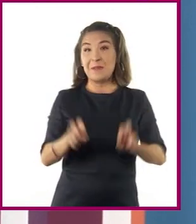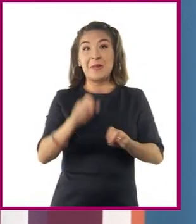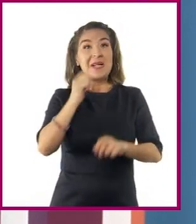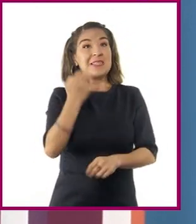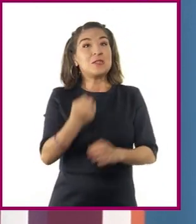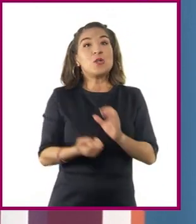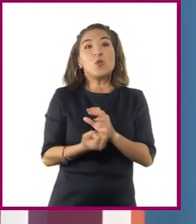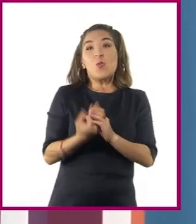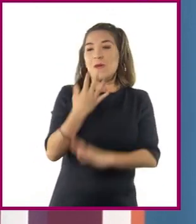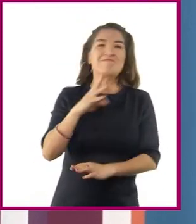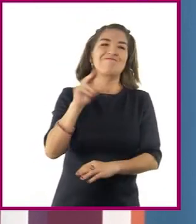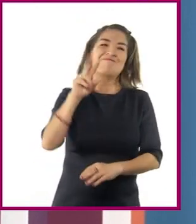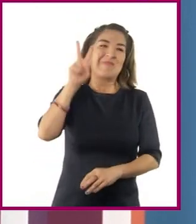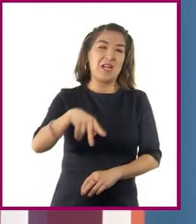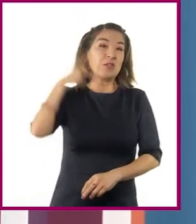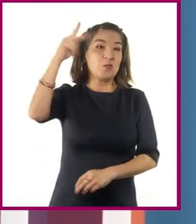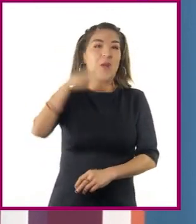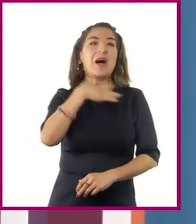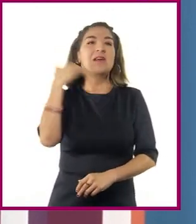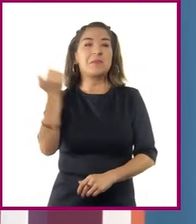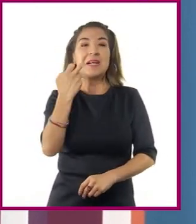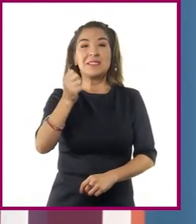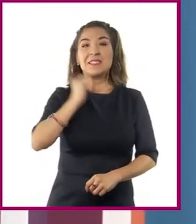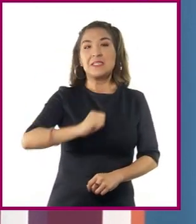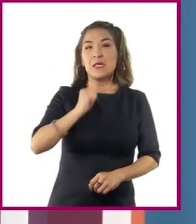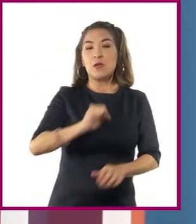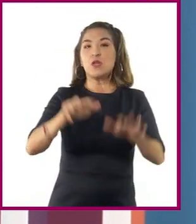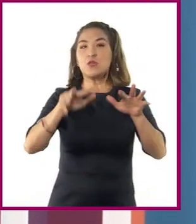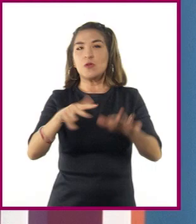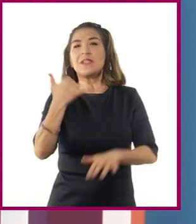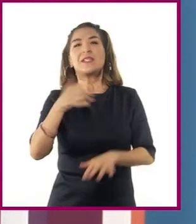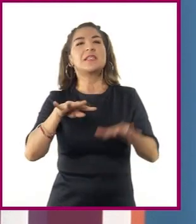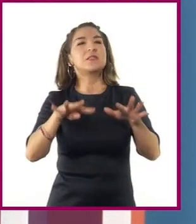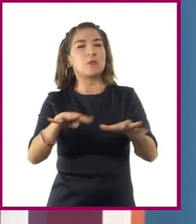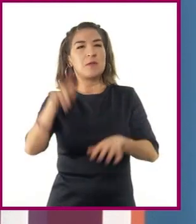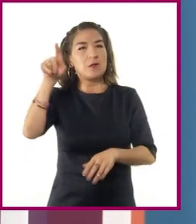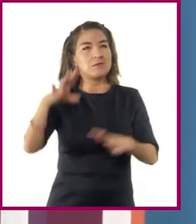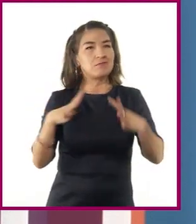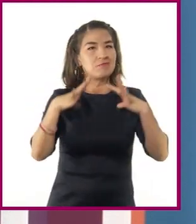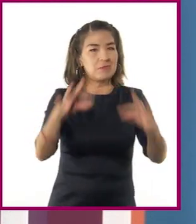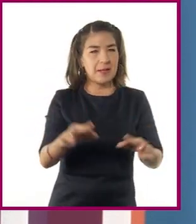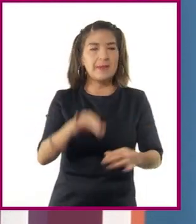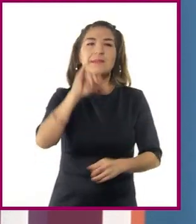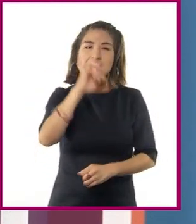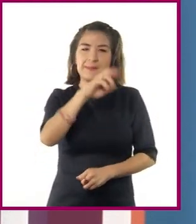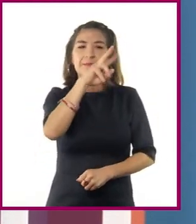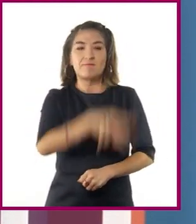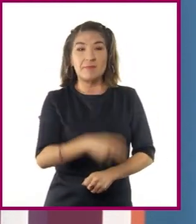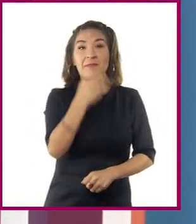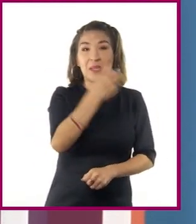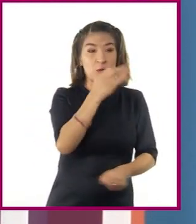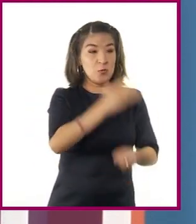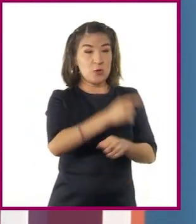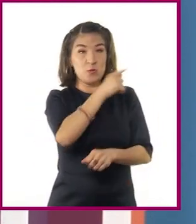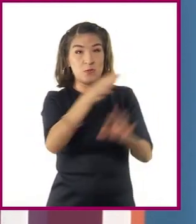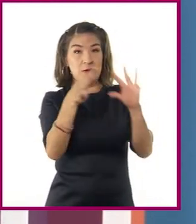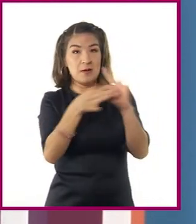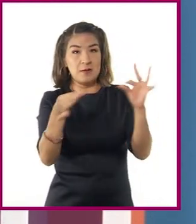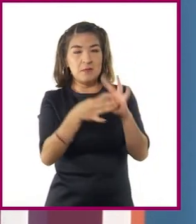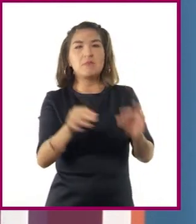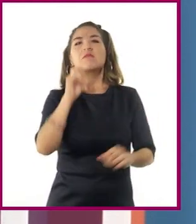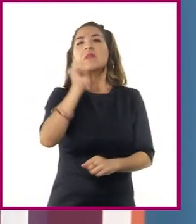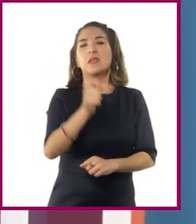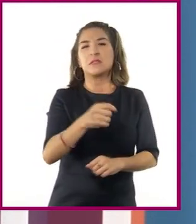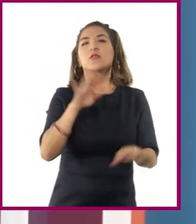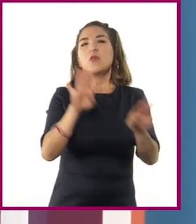tiene sus orígenes en la Alemania del siglo XVIII y XIX. Efectivamente, maestra, lo que usted menciona tiene que ver con